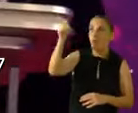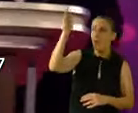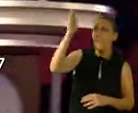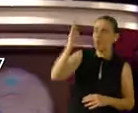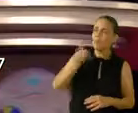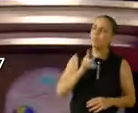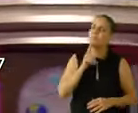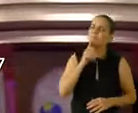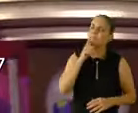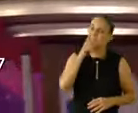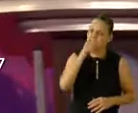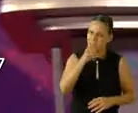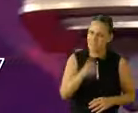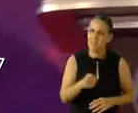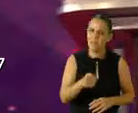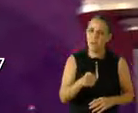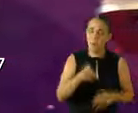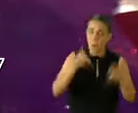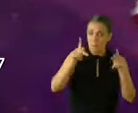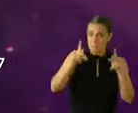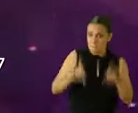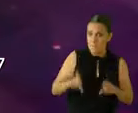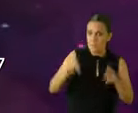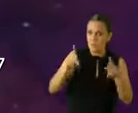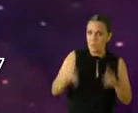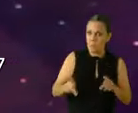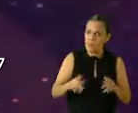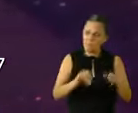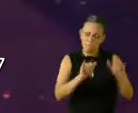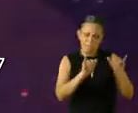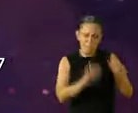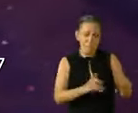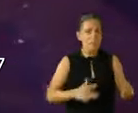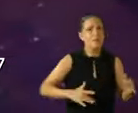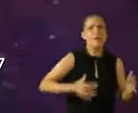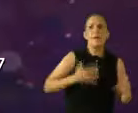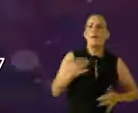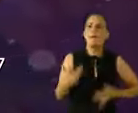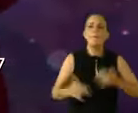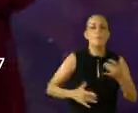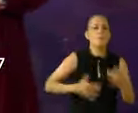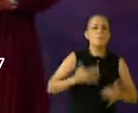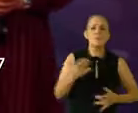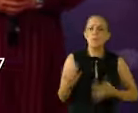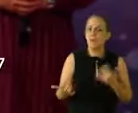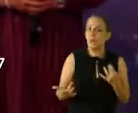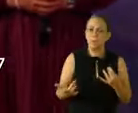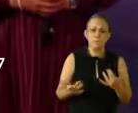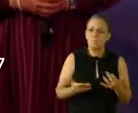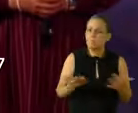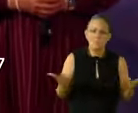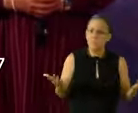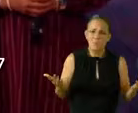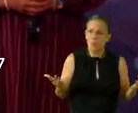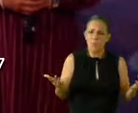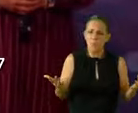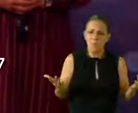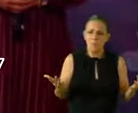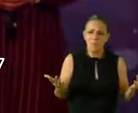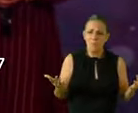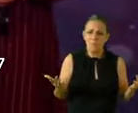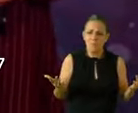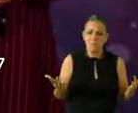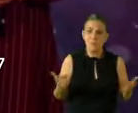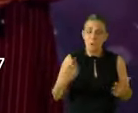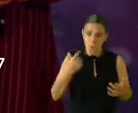hay gente que se queda en la emoción de la experiencia. No, hay que trascender, hay que saber que eso va a pasar, que vas a tener experiencias maravillosas con el Señor.